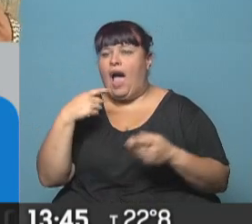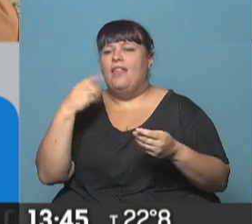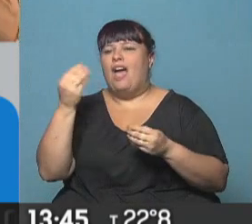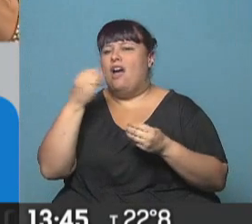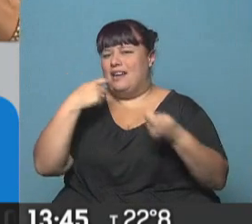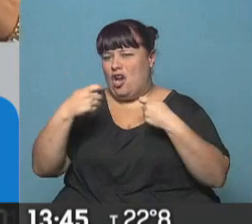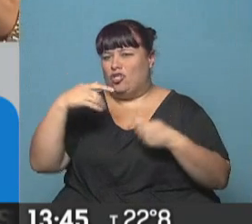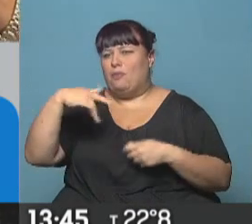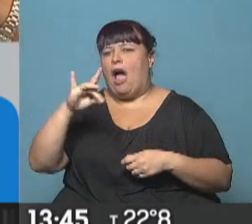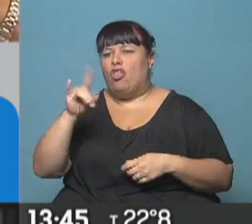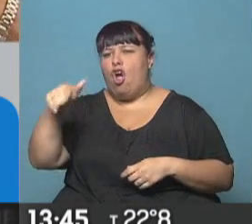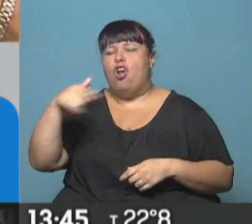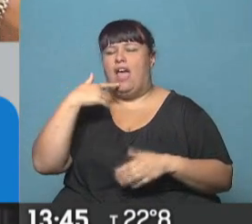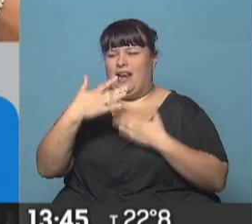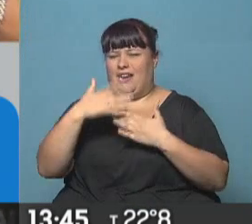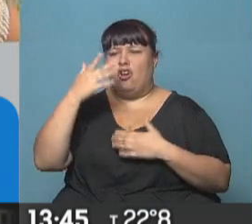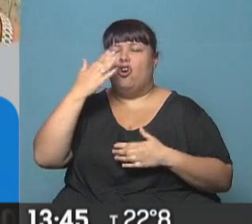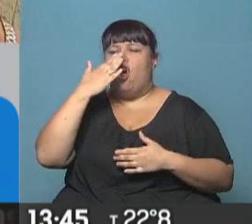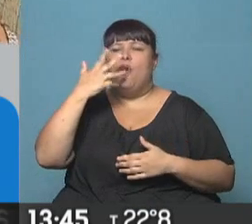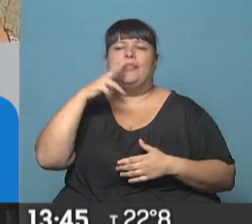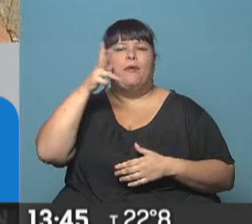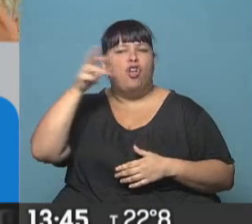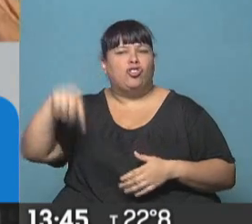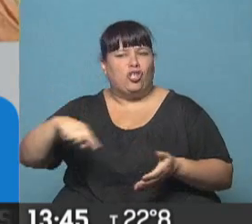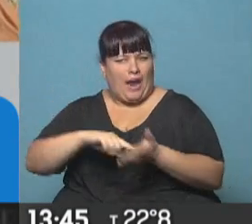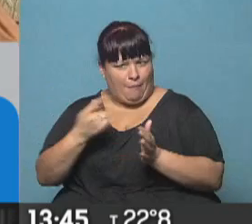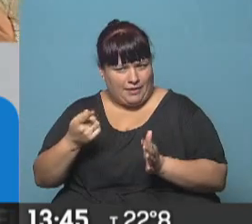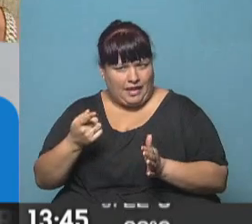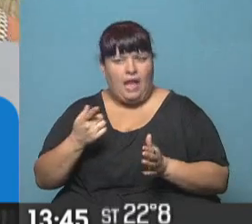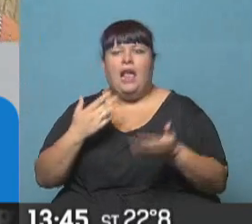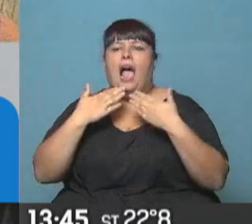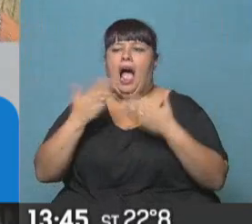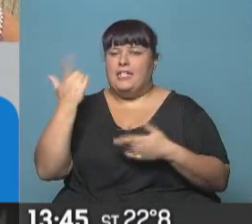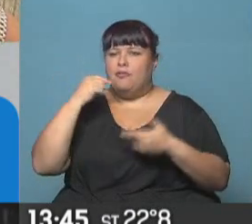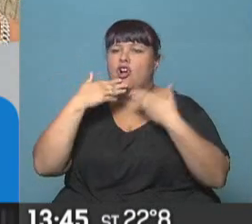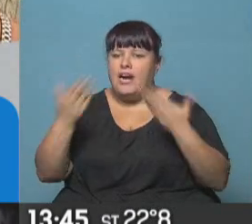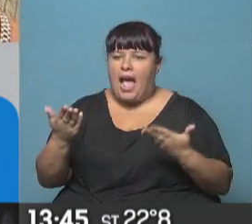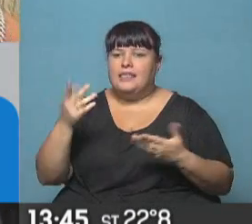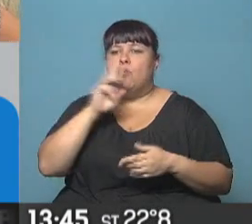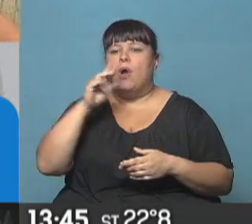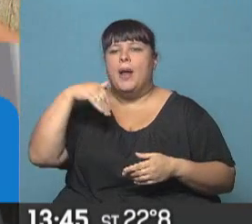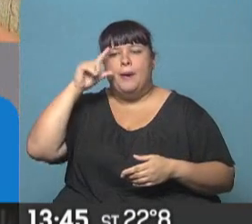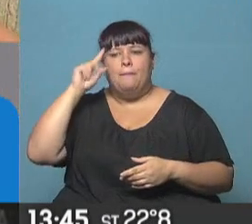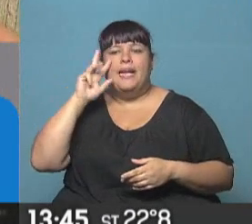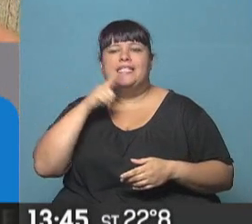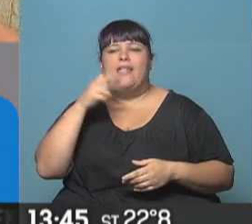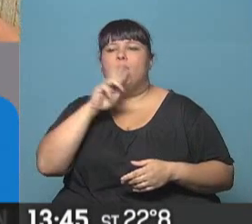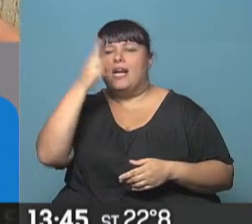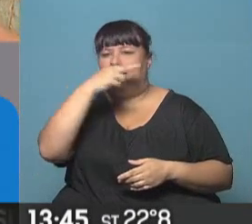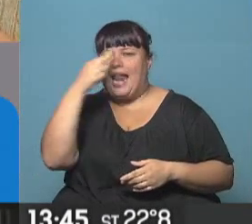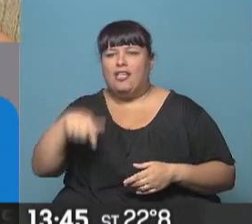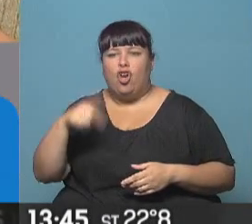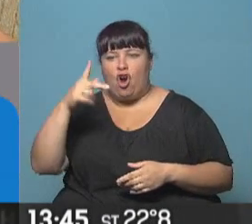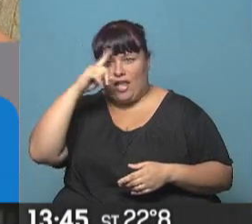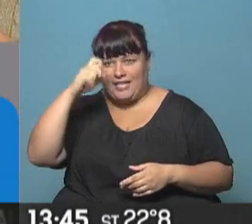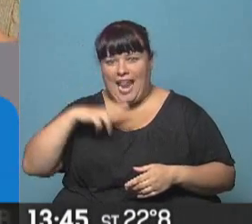comidas rápidas en la avenida Córdoba al 3800 de la Capital Federal. Han agradecido en las últimas horas a Mercedes, la enfermera del sanatorio Güemes